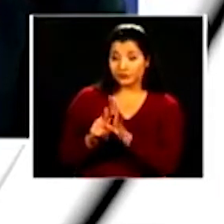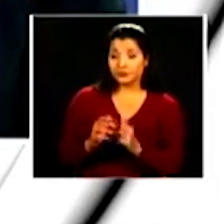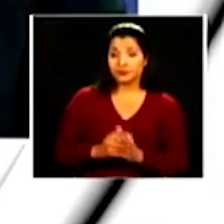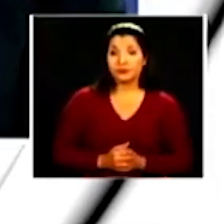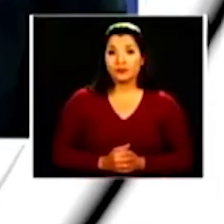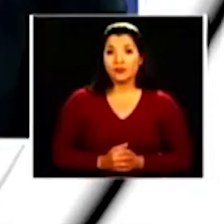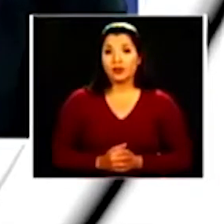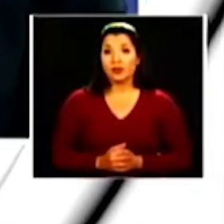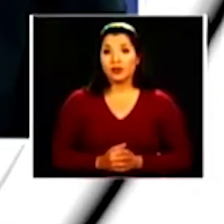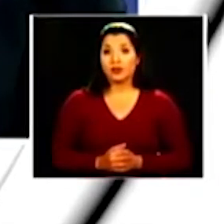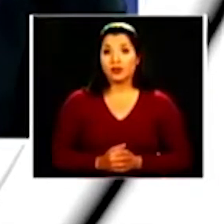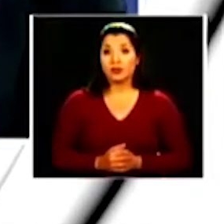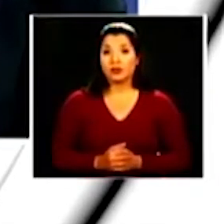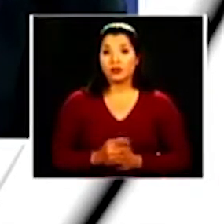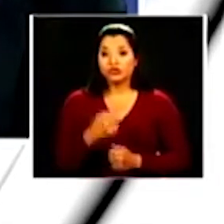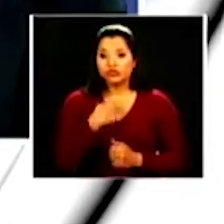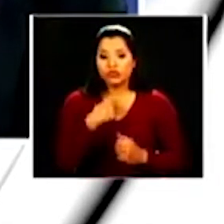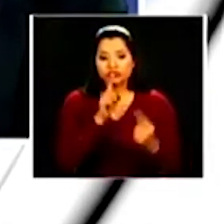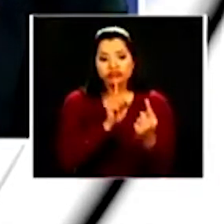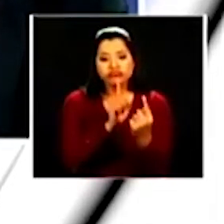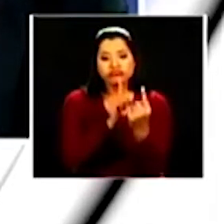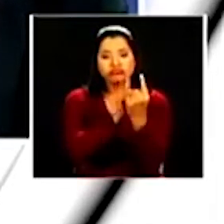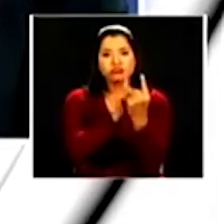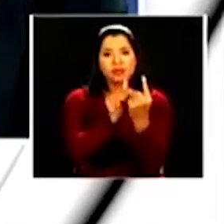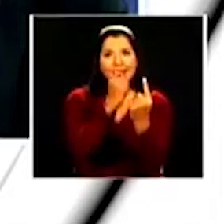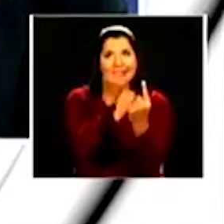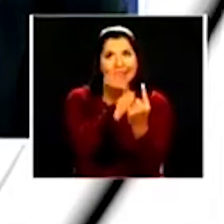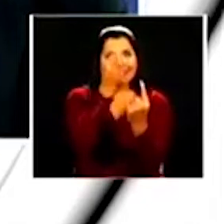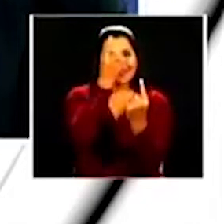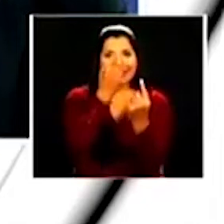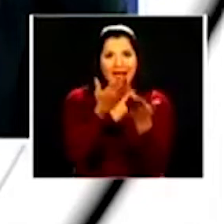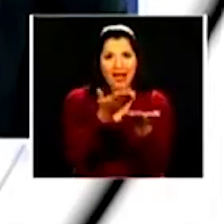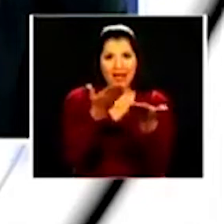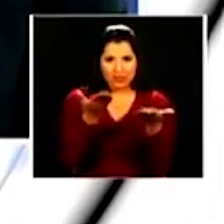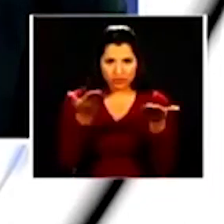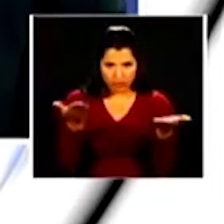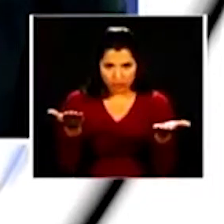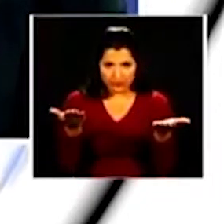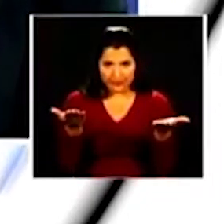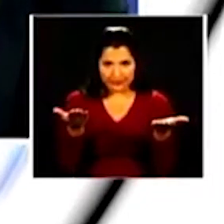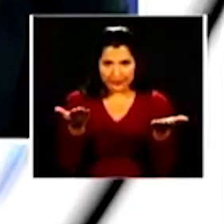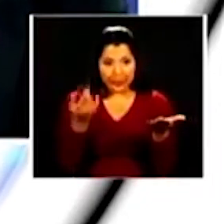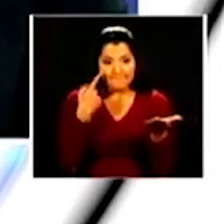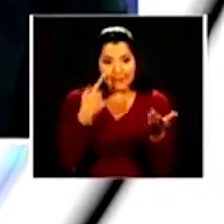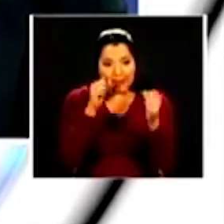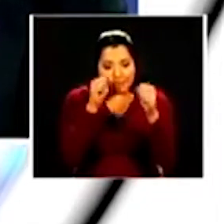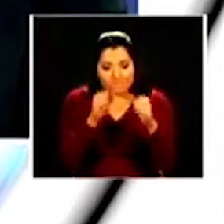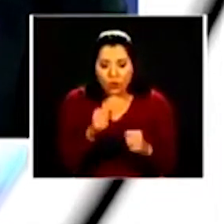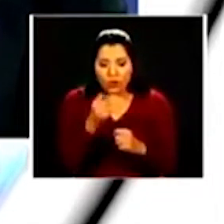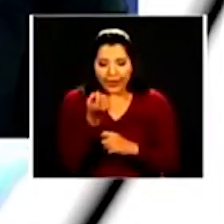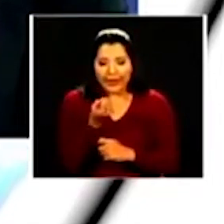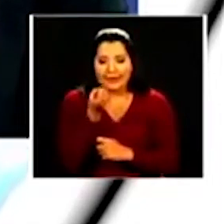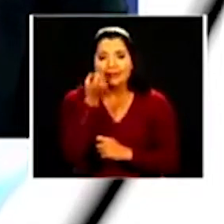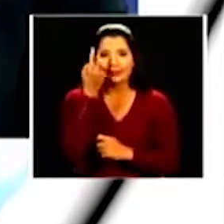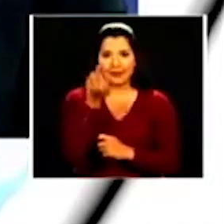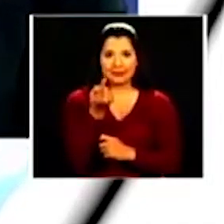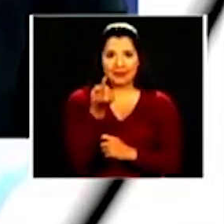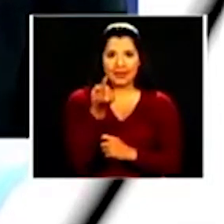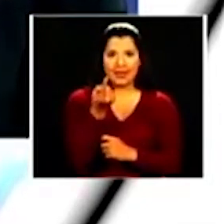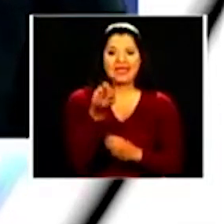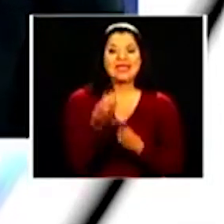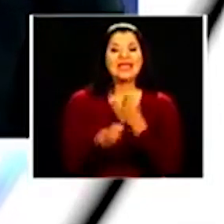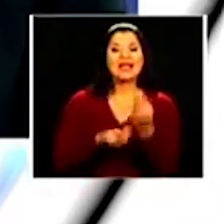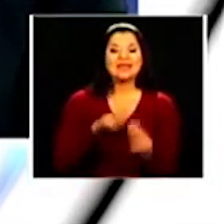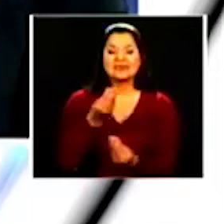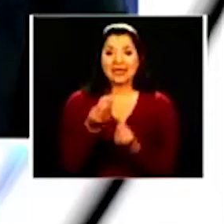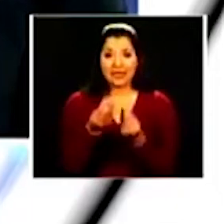el entendimiento de las cosas que como sociedad debemos llevar adelante. Y es en